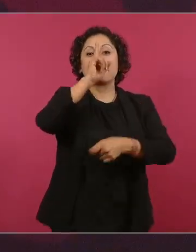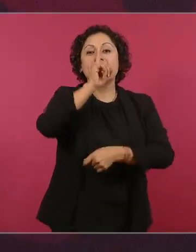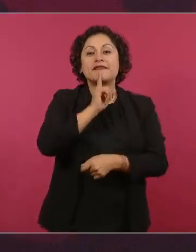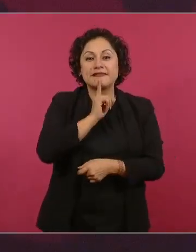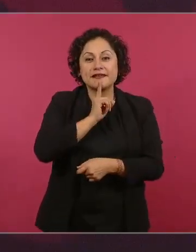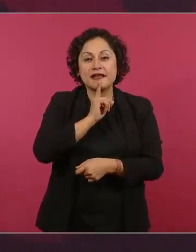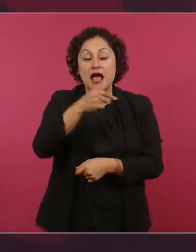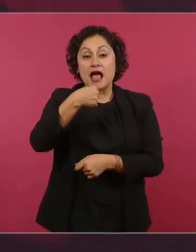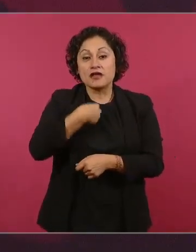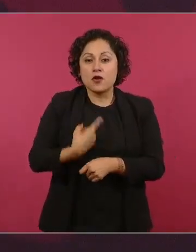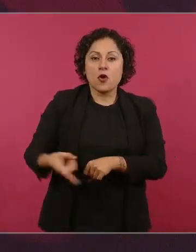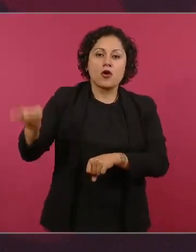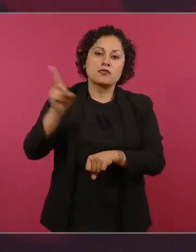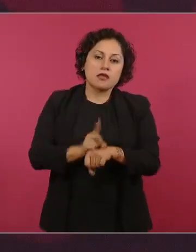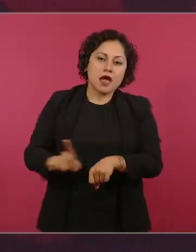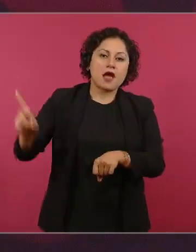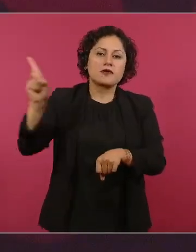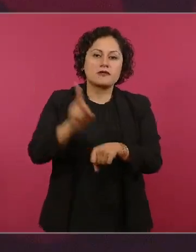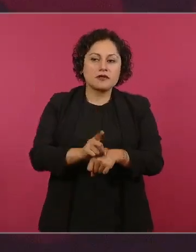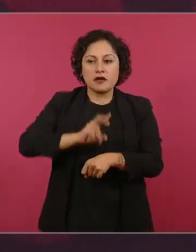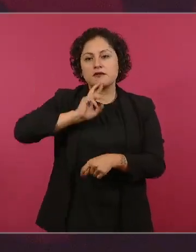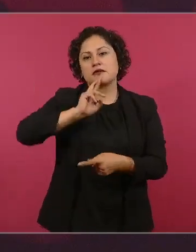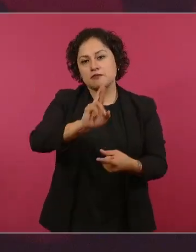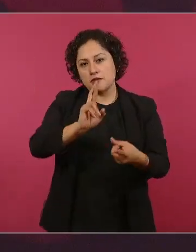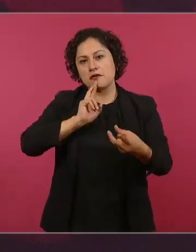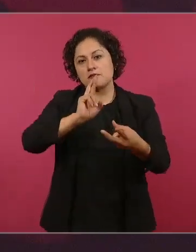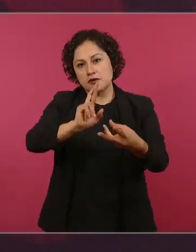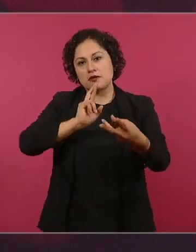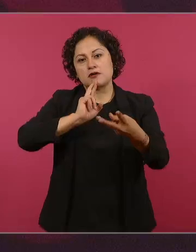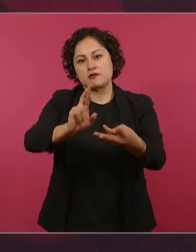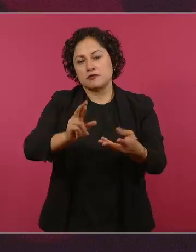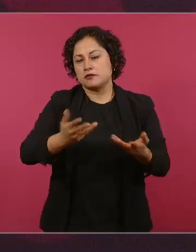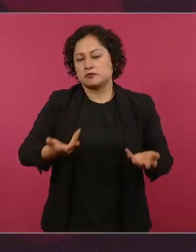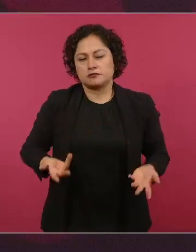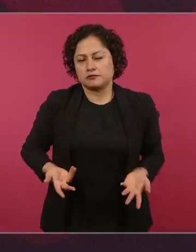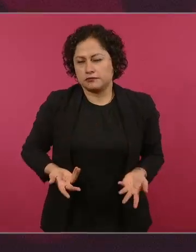Todos los días lo hago